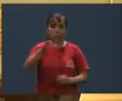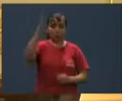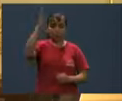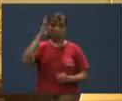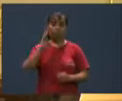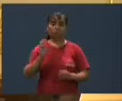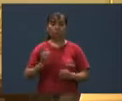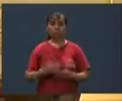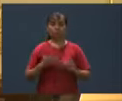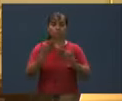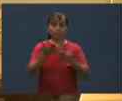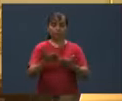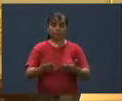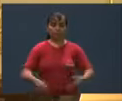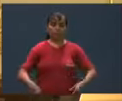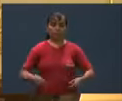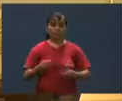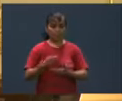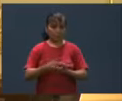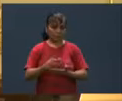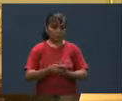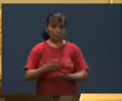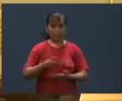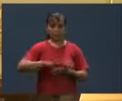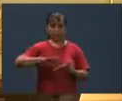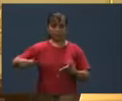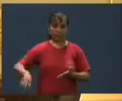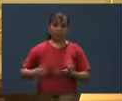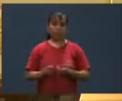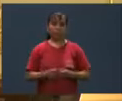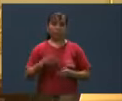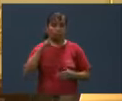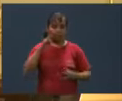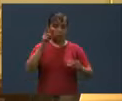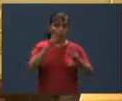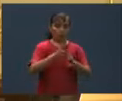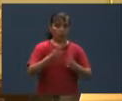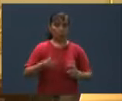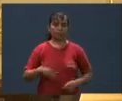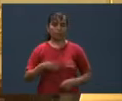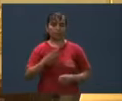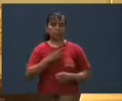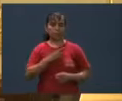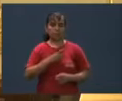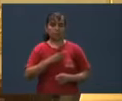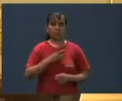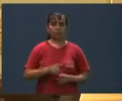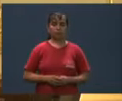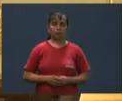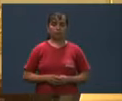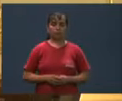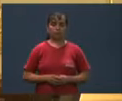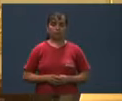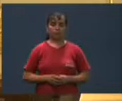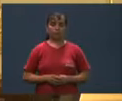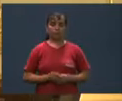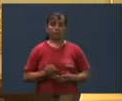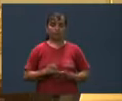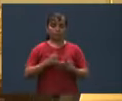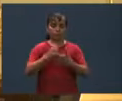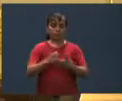vida espiritual intensa encuentren acogida y orientación para sus deseos en los monasterios